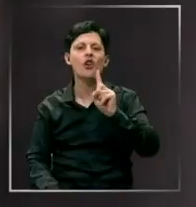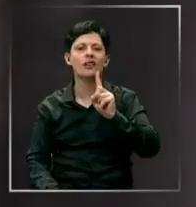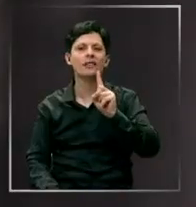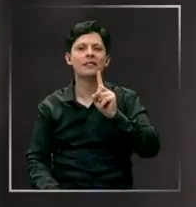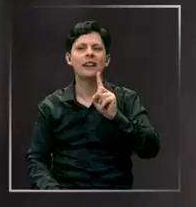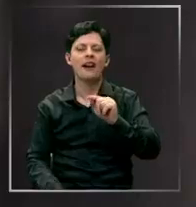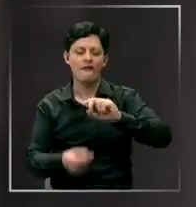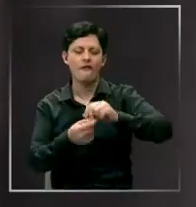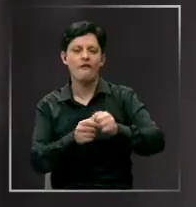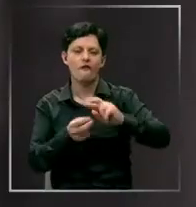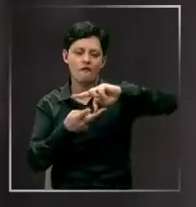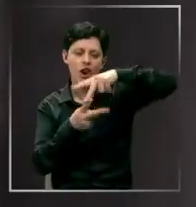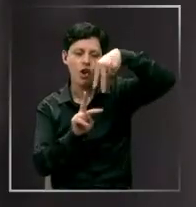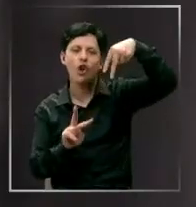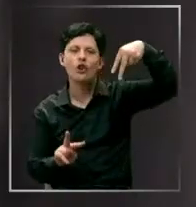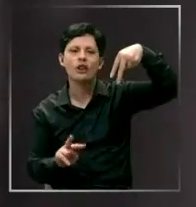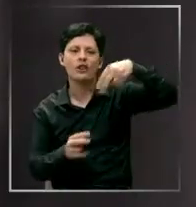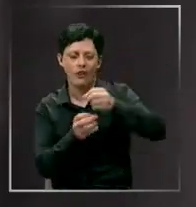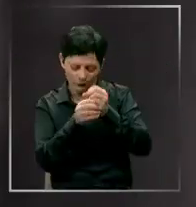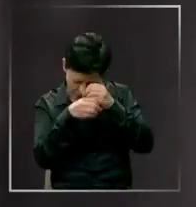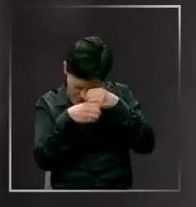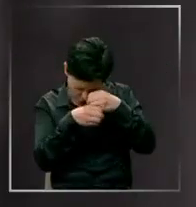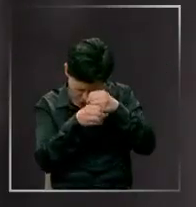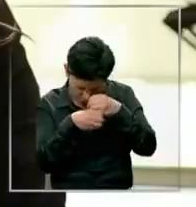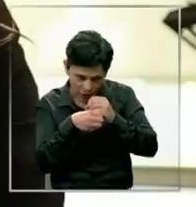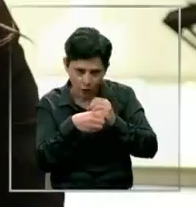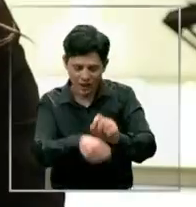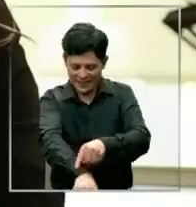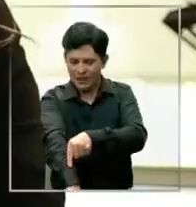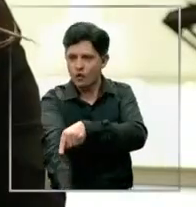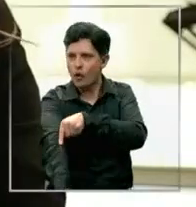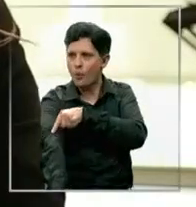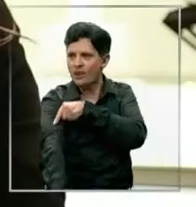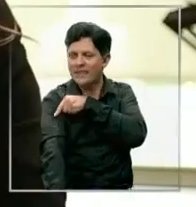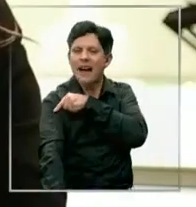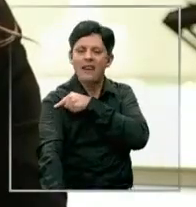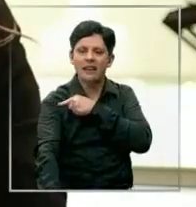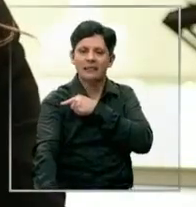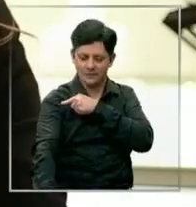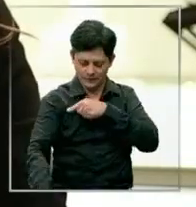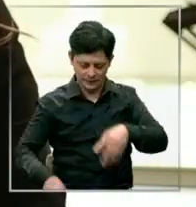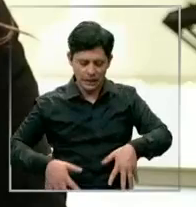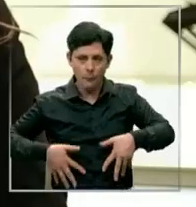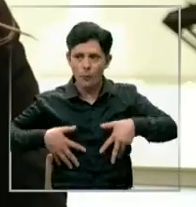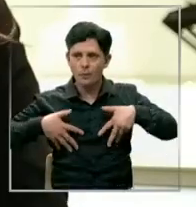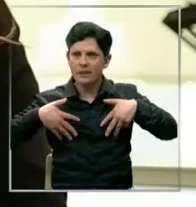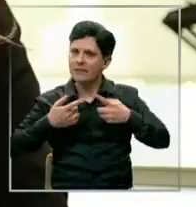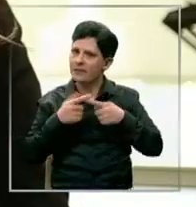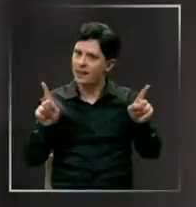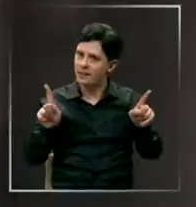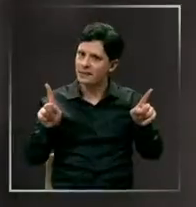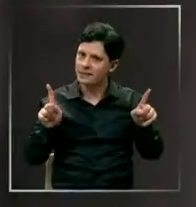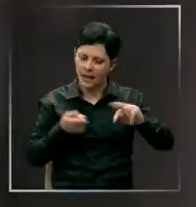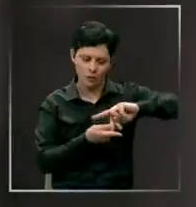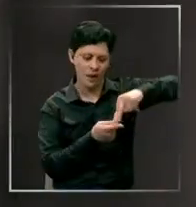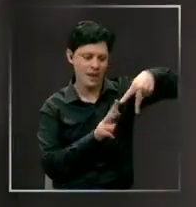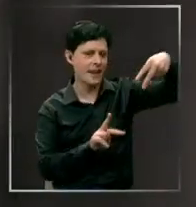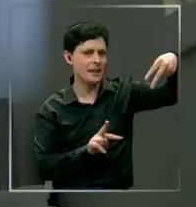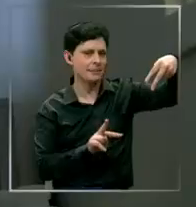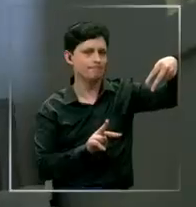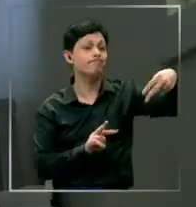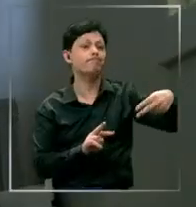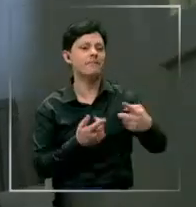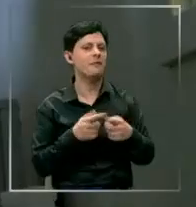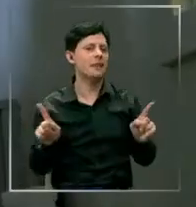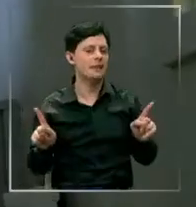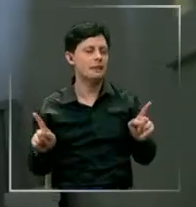genéticos, biológicos, de algo que Neruda lo portaba, pero que era distinto a su ADN. Entonces eso es más complejo.